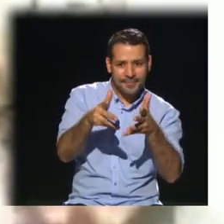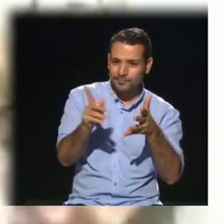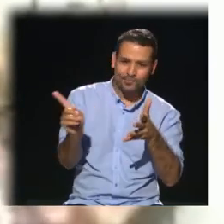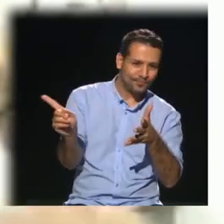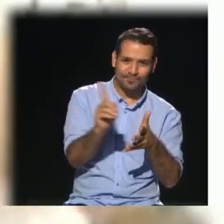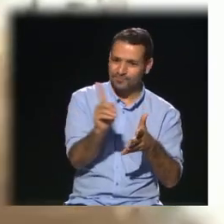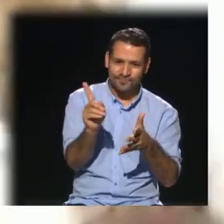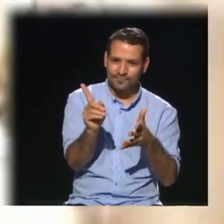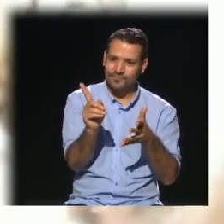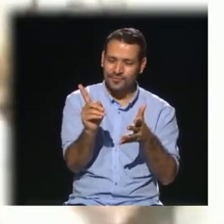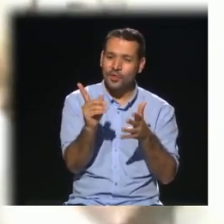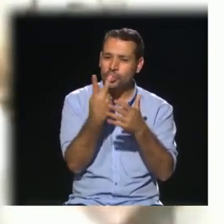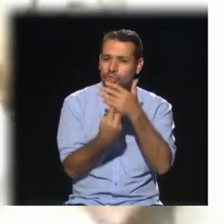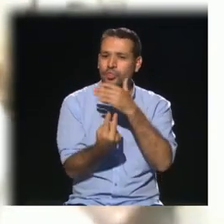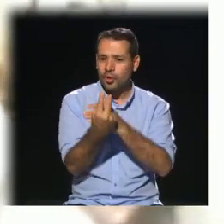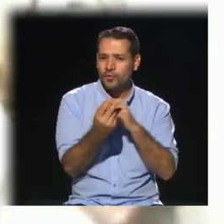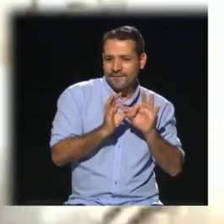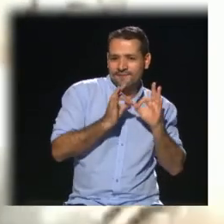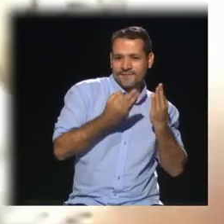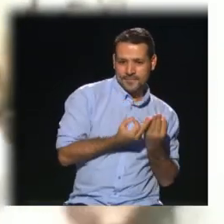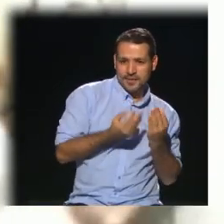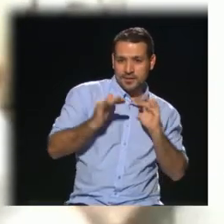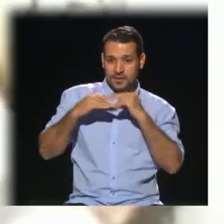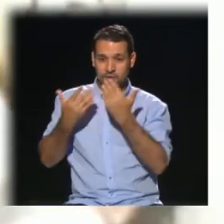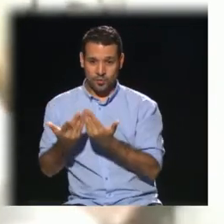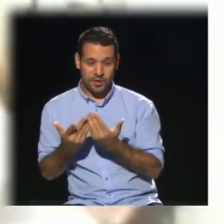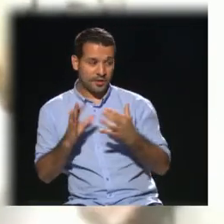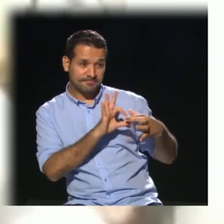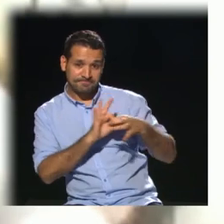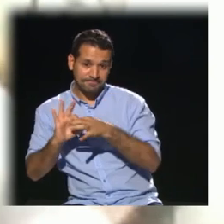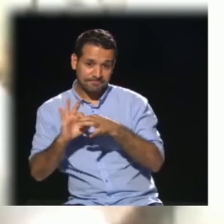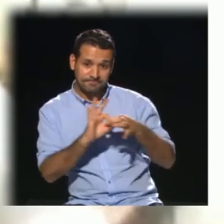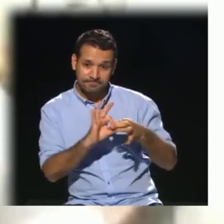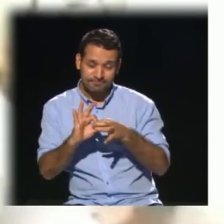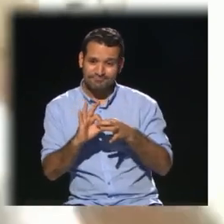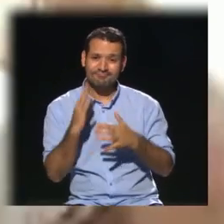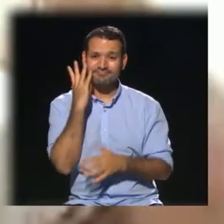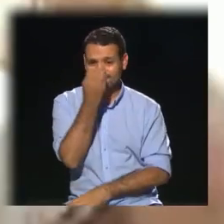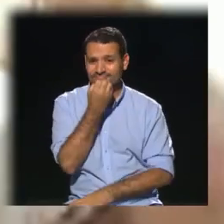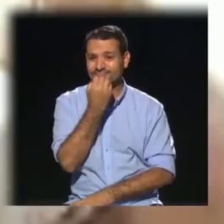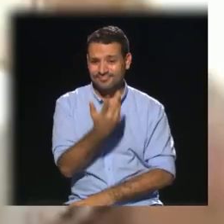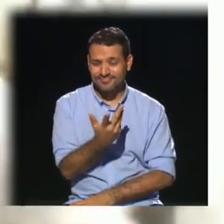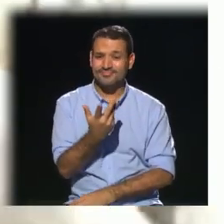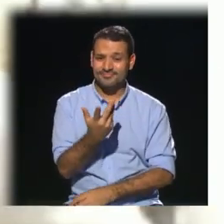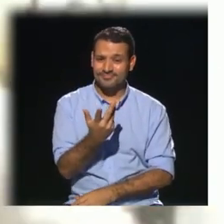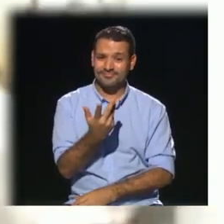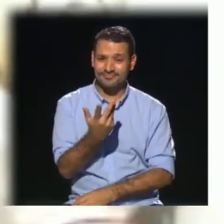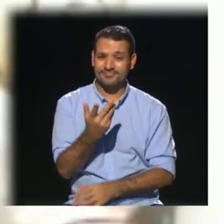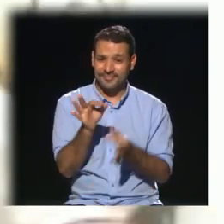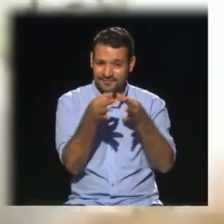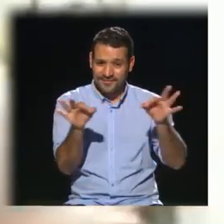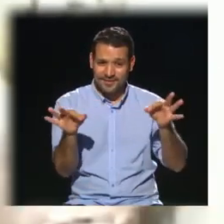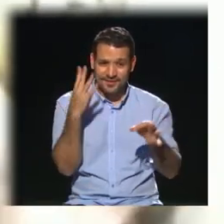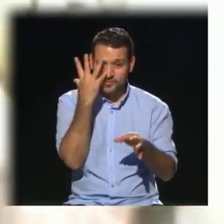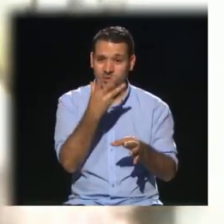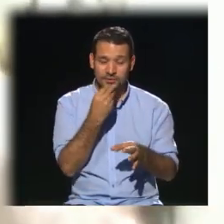las familias, en esta variedad de familias que hay, nos dejan a los docentes solos. Y una expresión maravillosa que me encanta escucharla en la calle es,